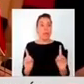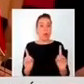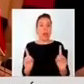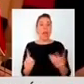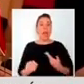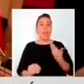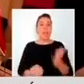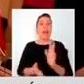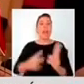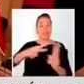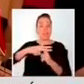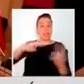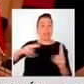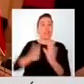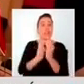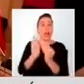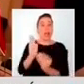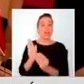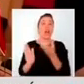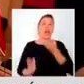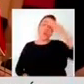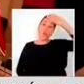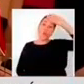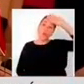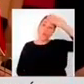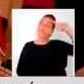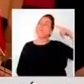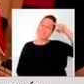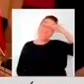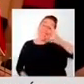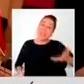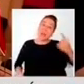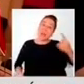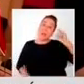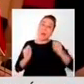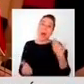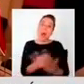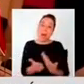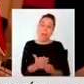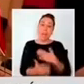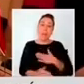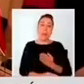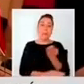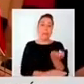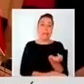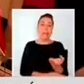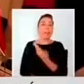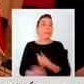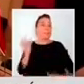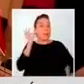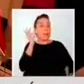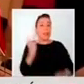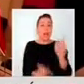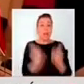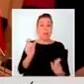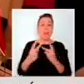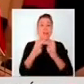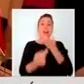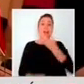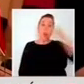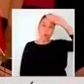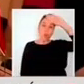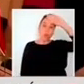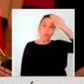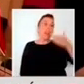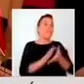los antecedentes. En el caso cubano es muy difícil, pero podemos aprovechar, y les solicito por su intermedio, presidenta, a quienes viajan a Cuba, que en unas vacaciones, un retiro